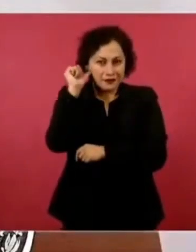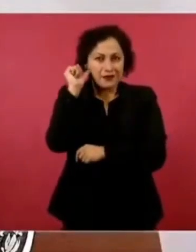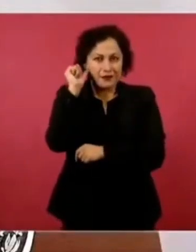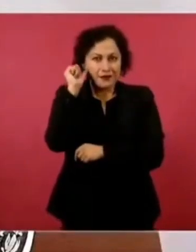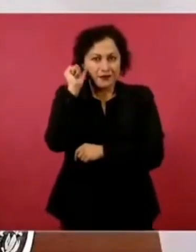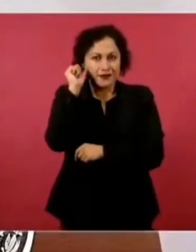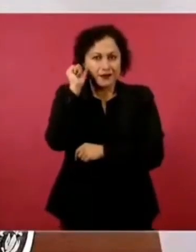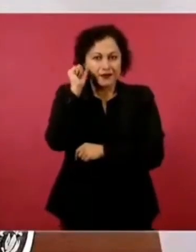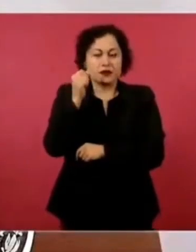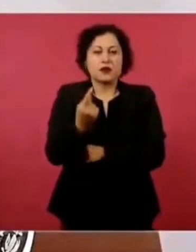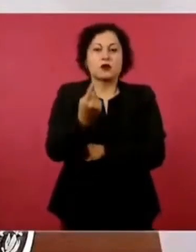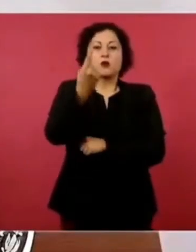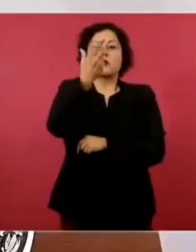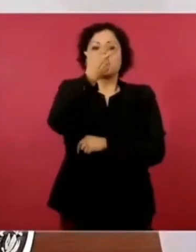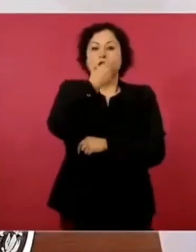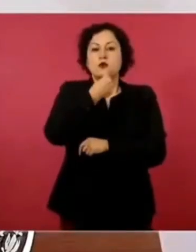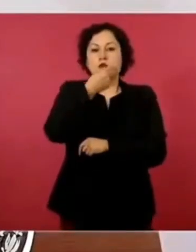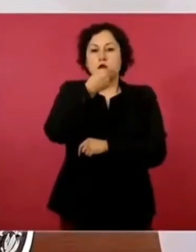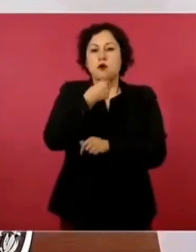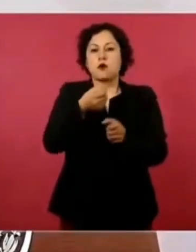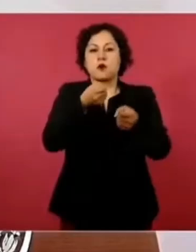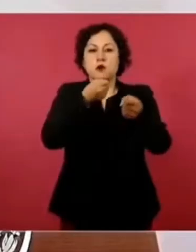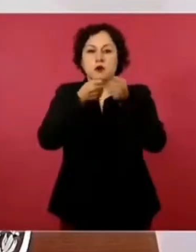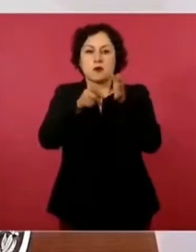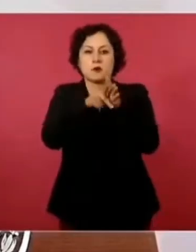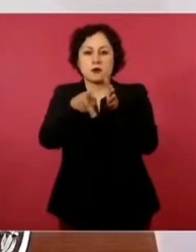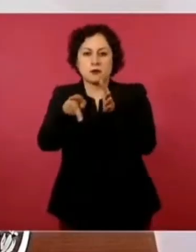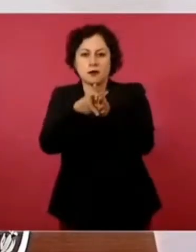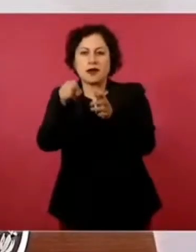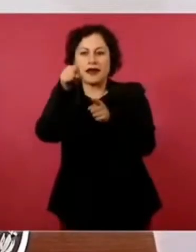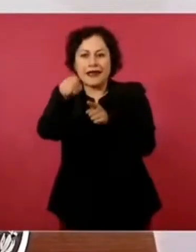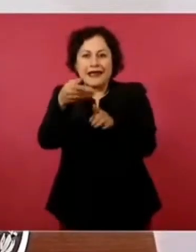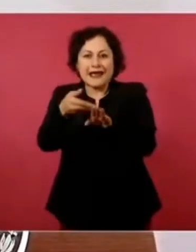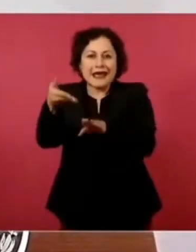un periodista que estaba al servicio de Salinas de Gortari.